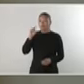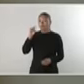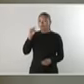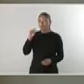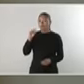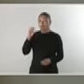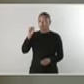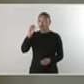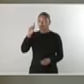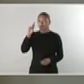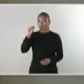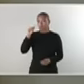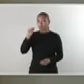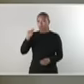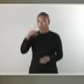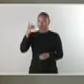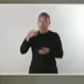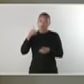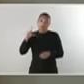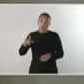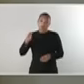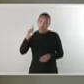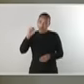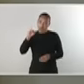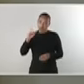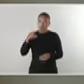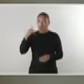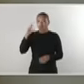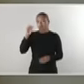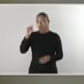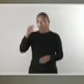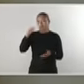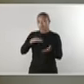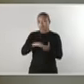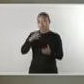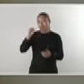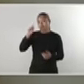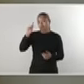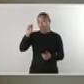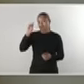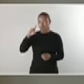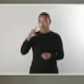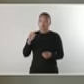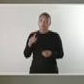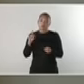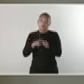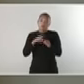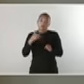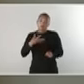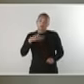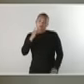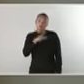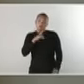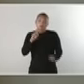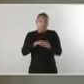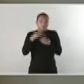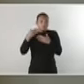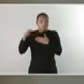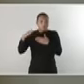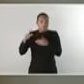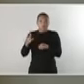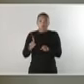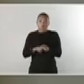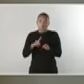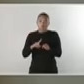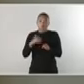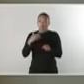mil es una competencia no muy pareja porque tienen miedo porque ya se van están desesperados Y saben que el